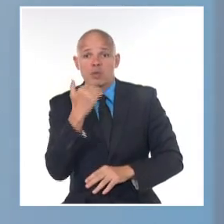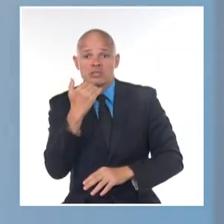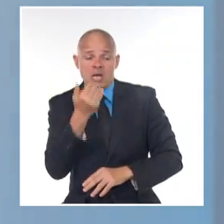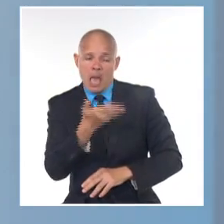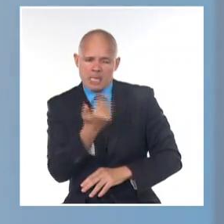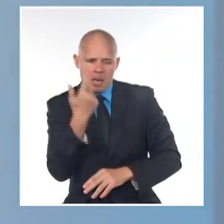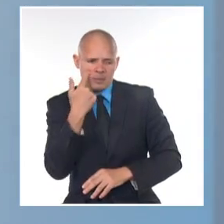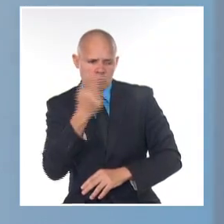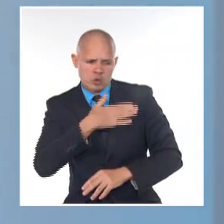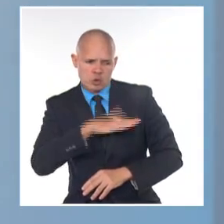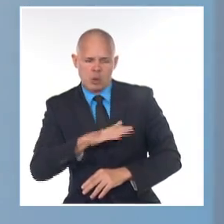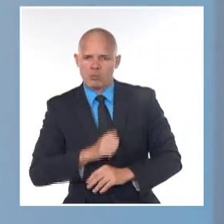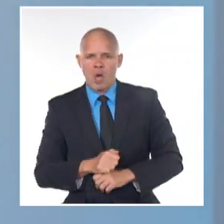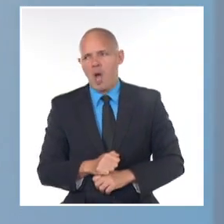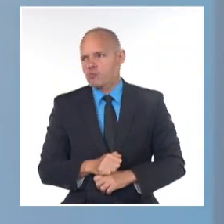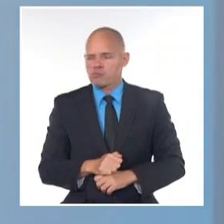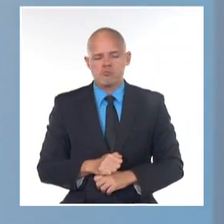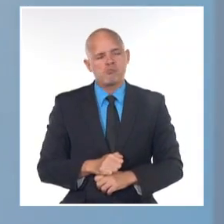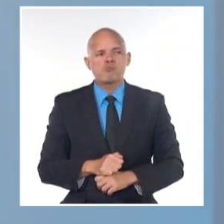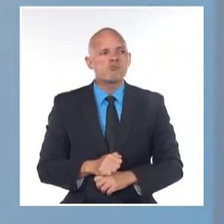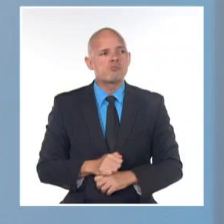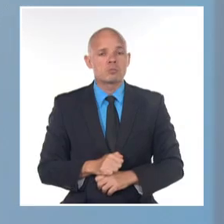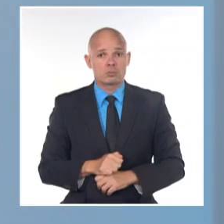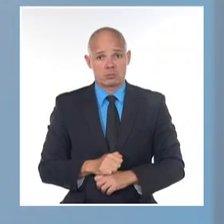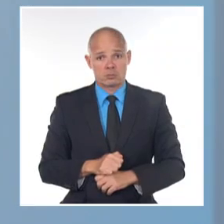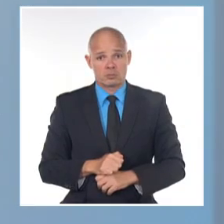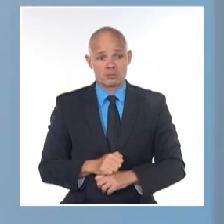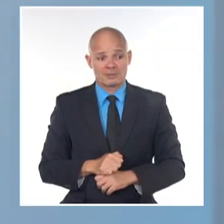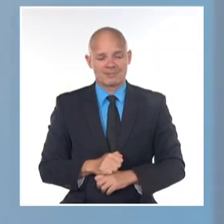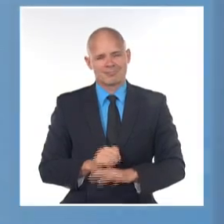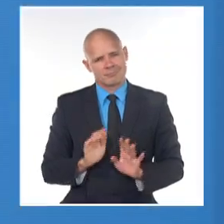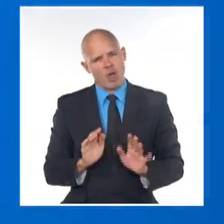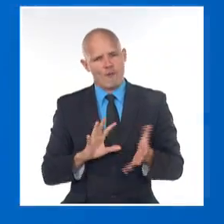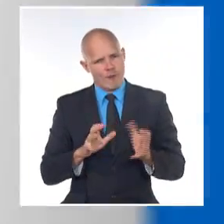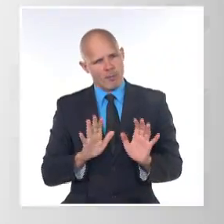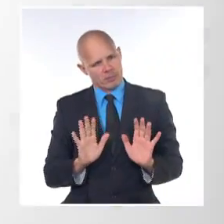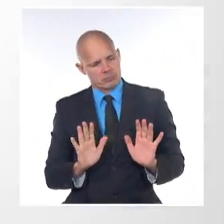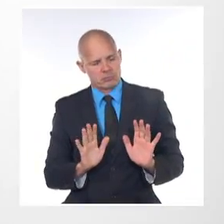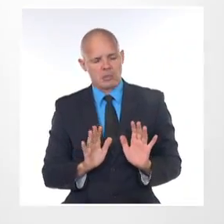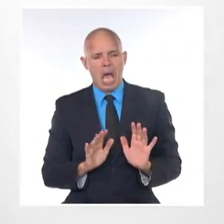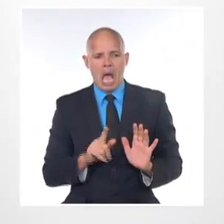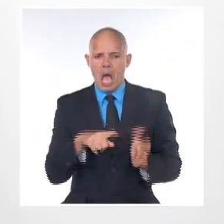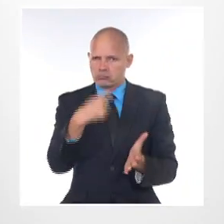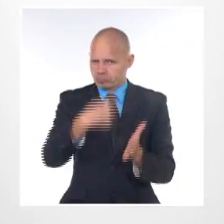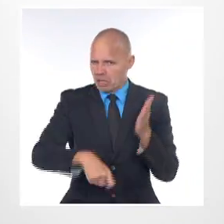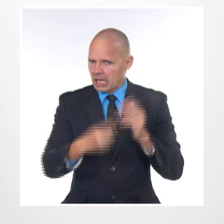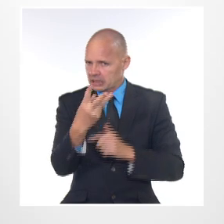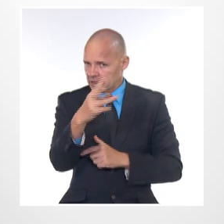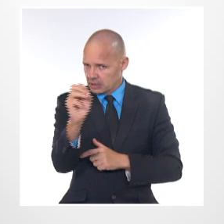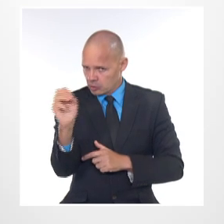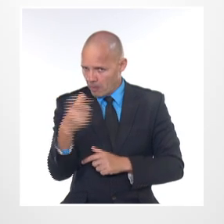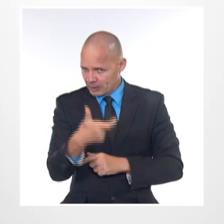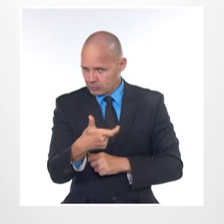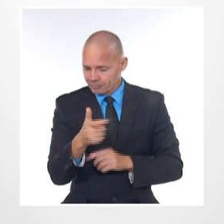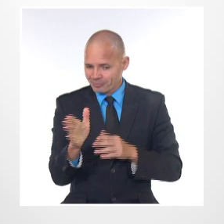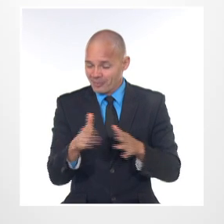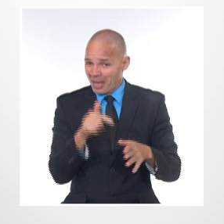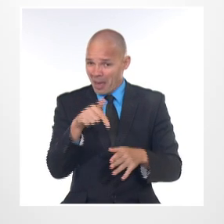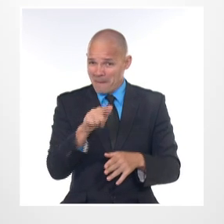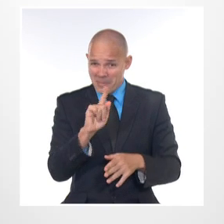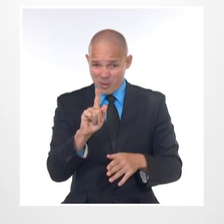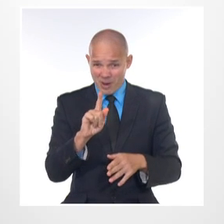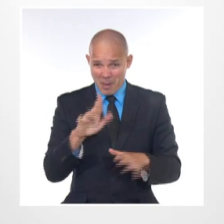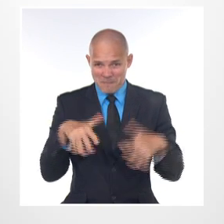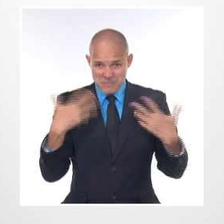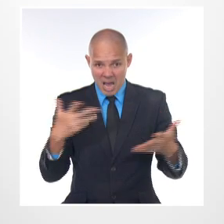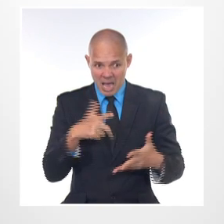y ya empiece a pasar a una reacción de oposición al accionar, pudiera estar cometiendo un delito de resistencia. ¿Qué sería la resistencia, coronel? ¿Cómo Bueno,